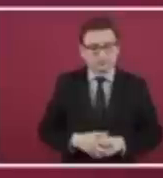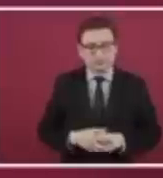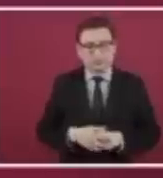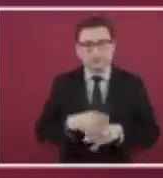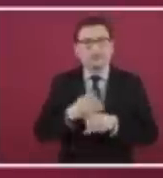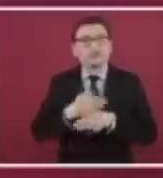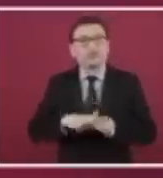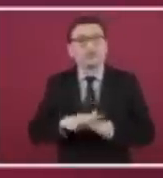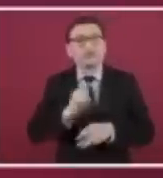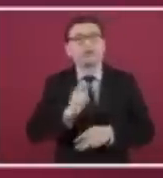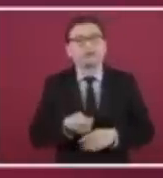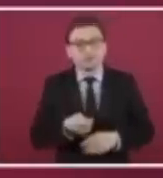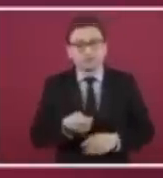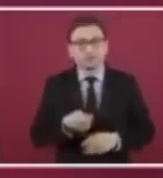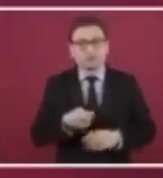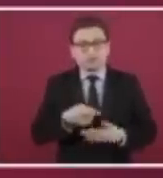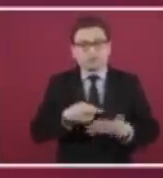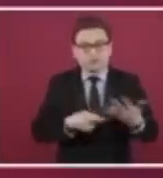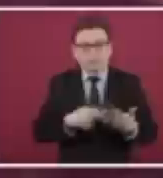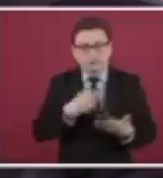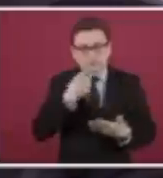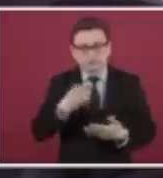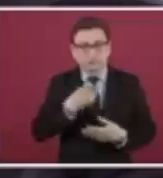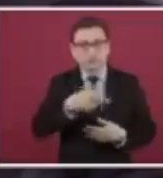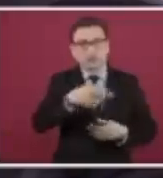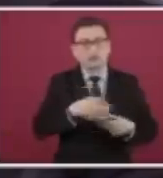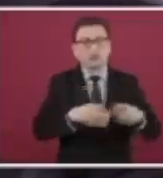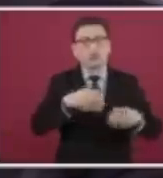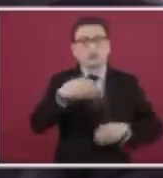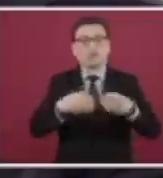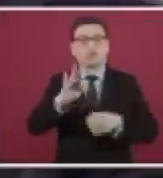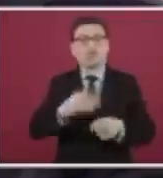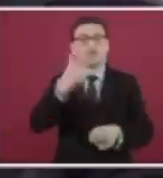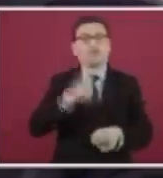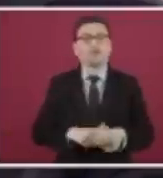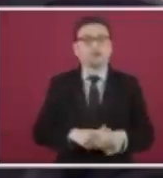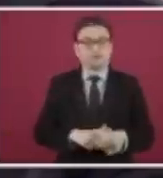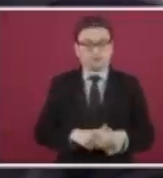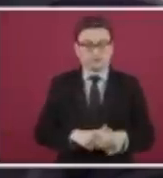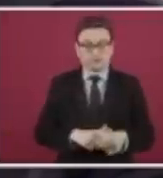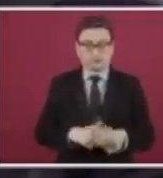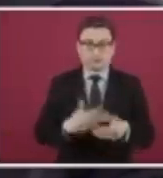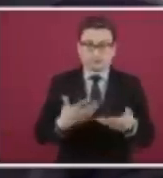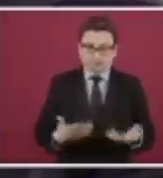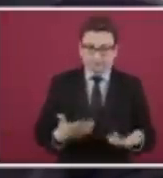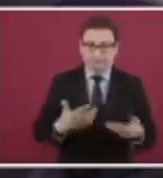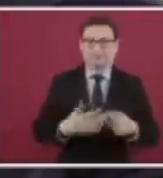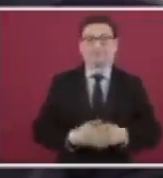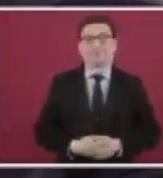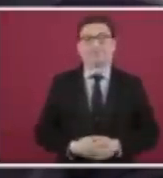se trataba de un juez federal. Entonces,